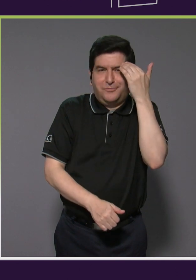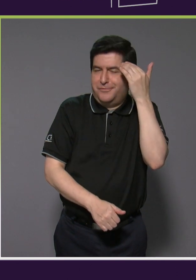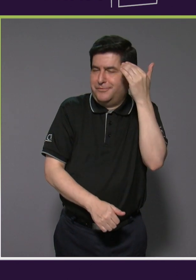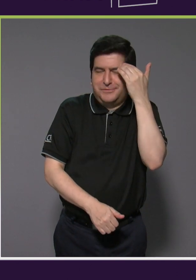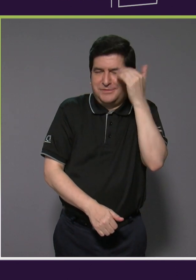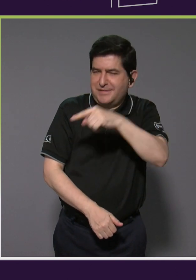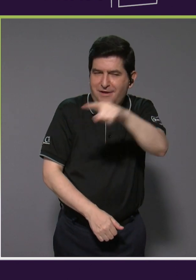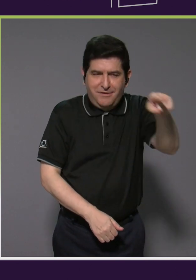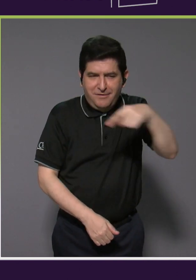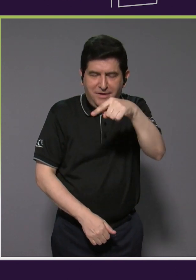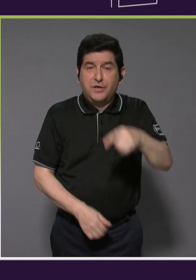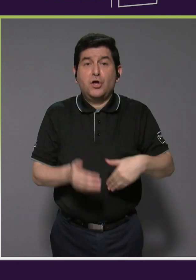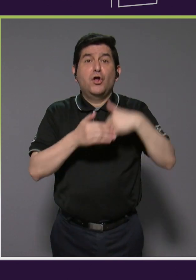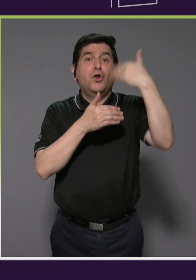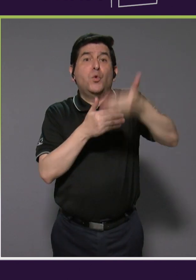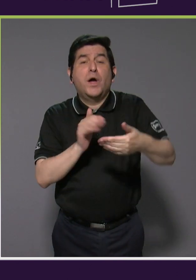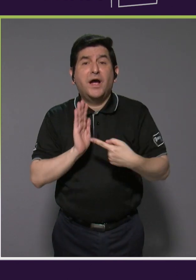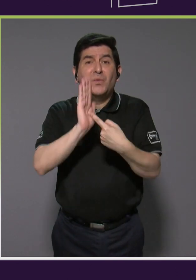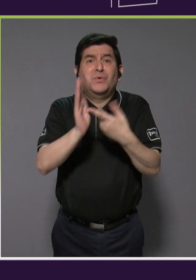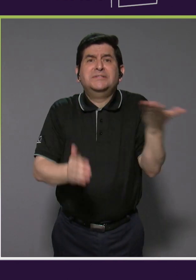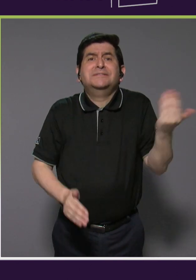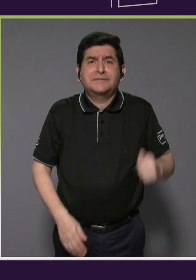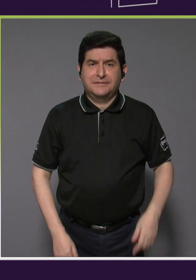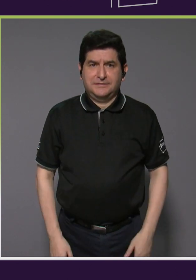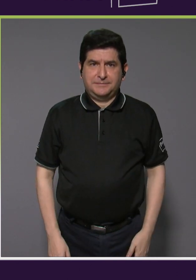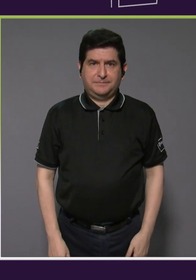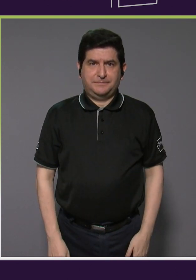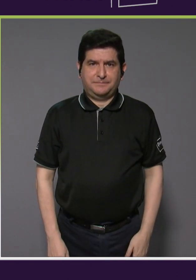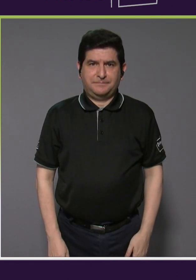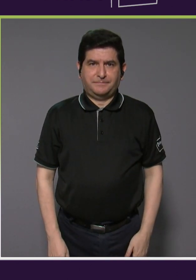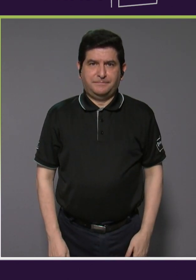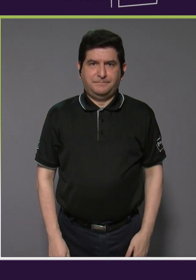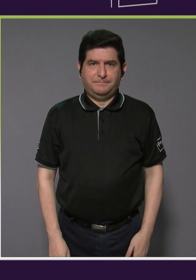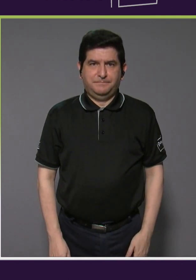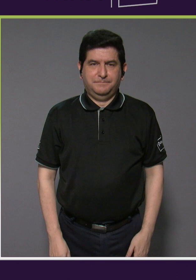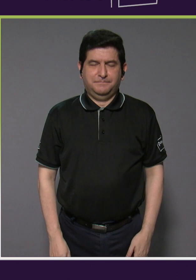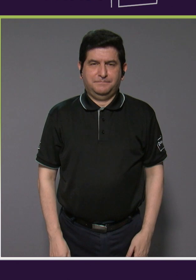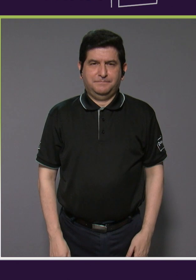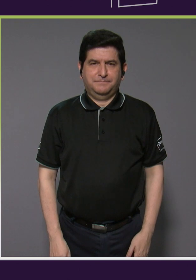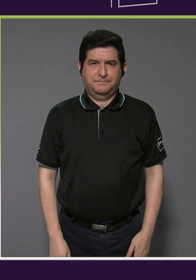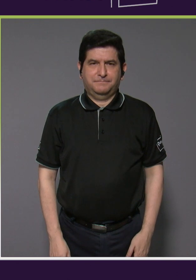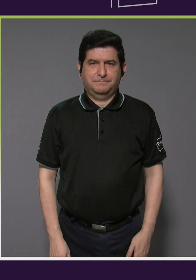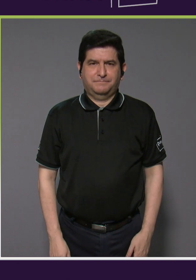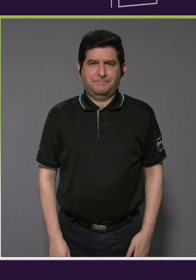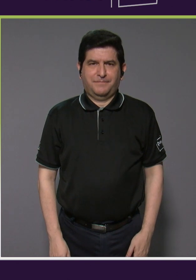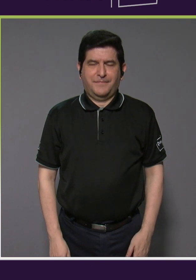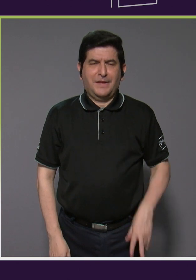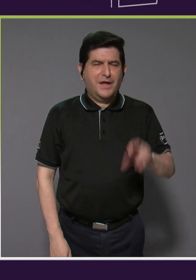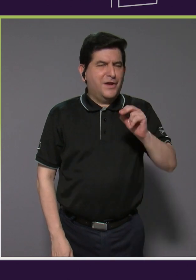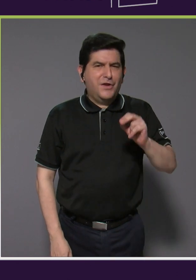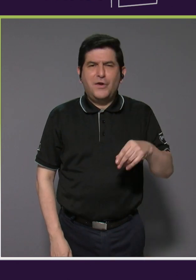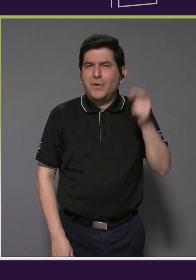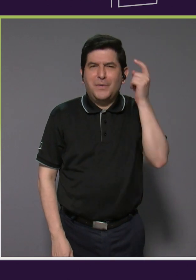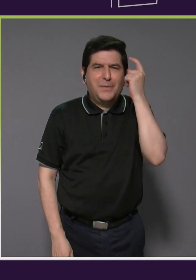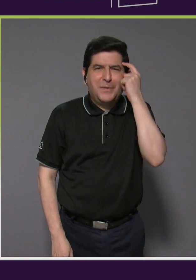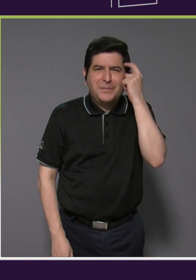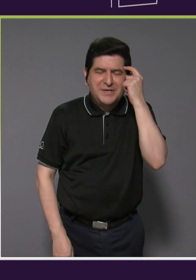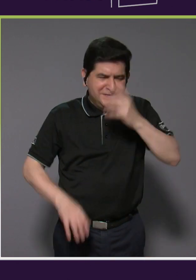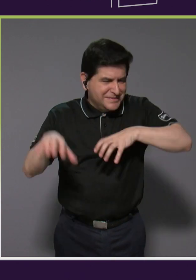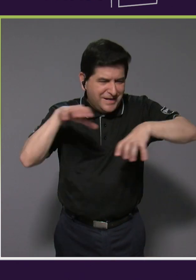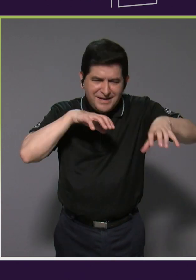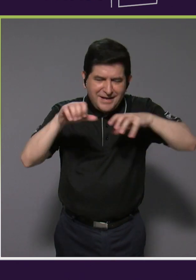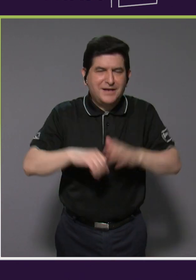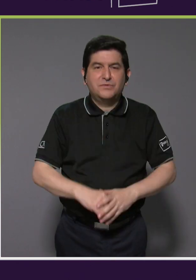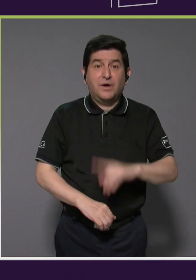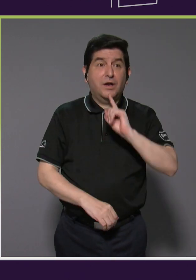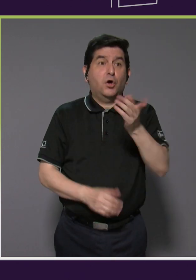desconocimiento. También está demostrando, ¿verdad? Que no se mide a la hora de actuar o decir